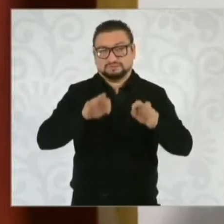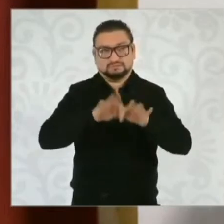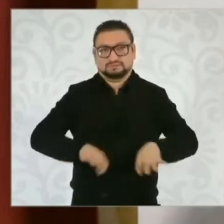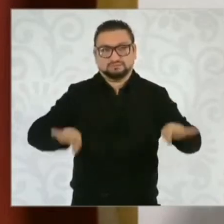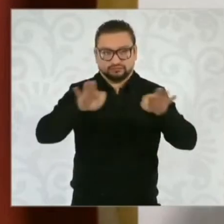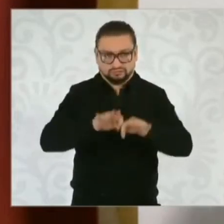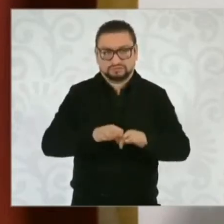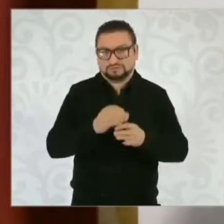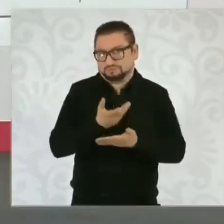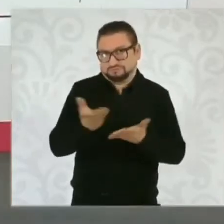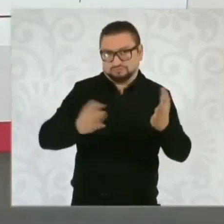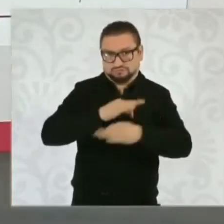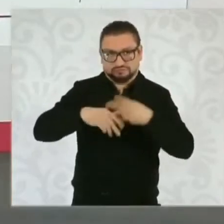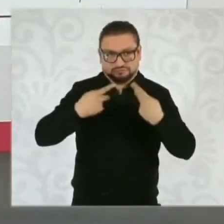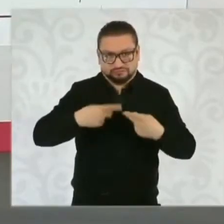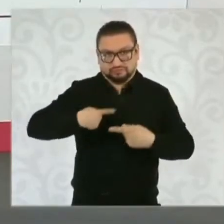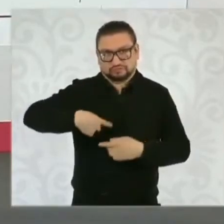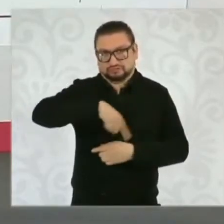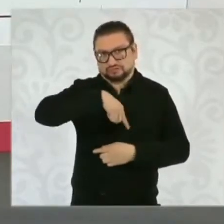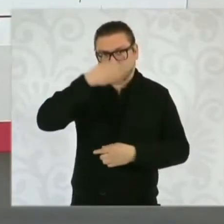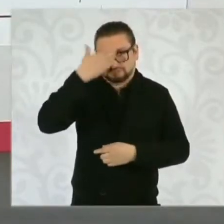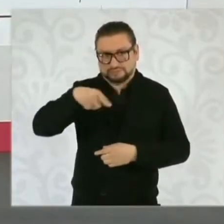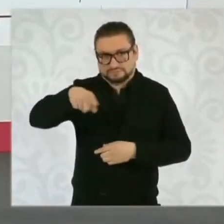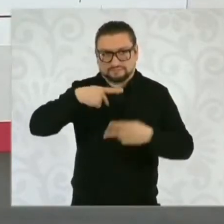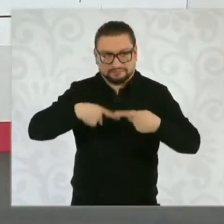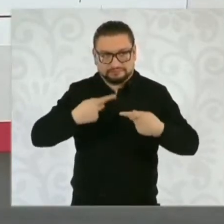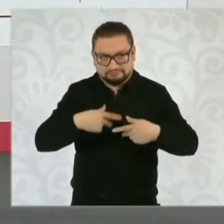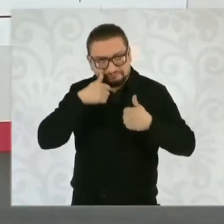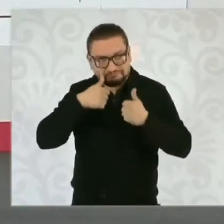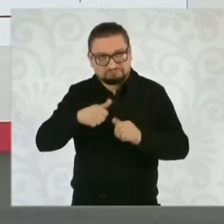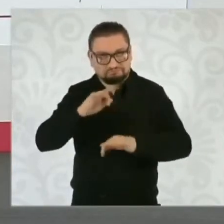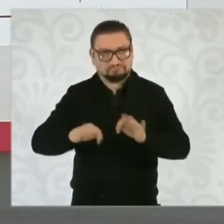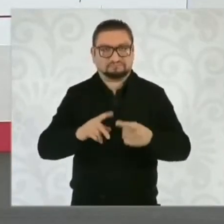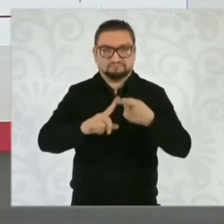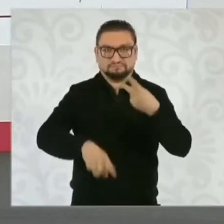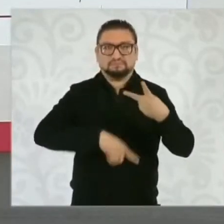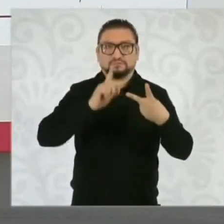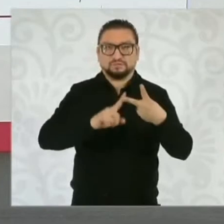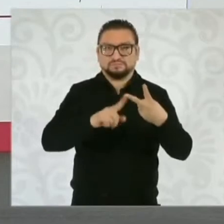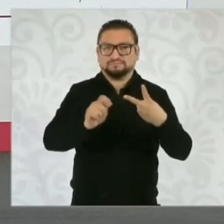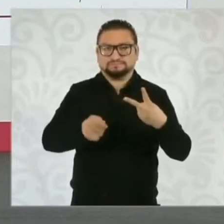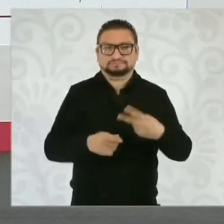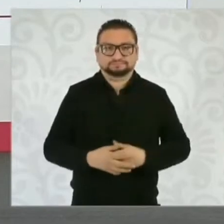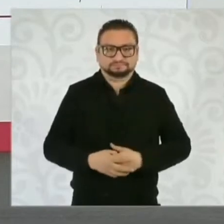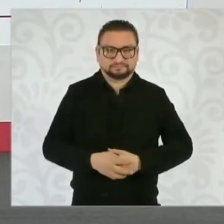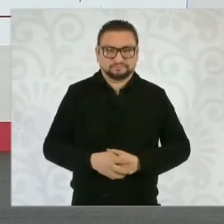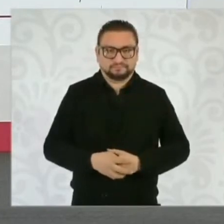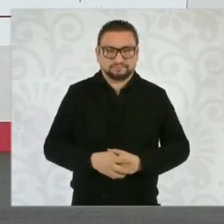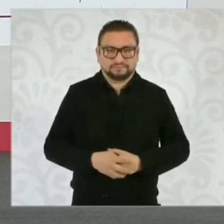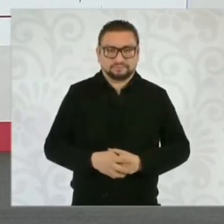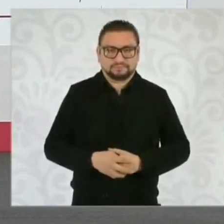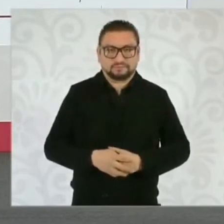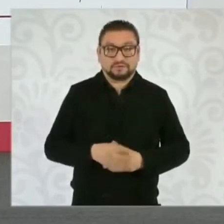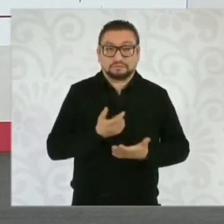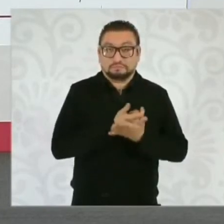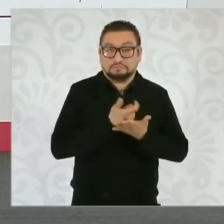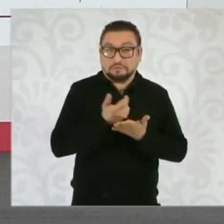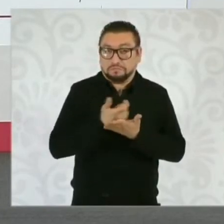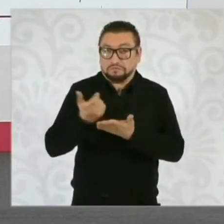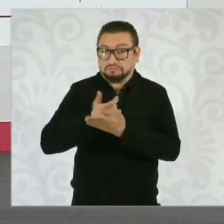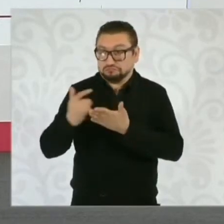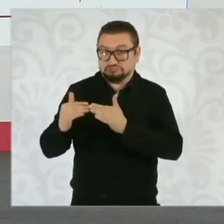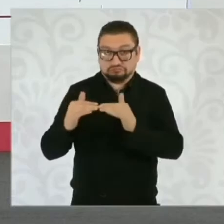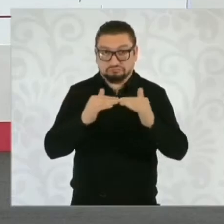fundamental, son los destinatarios de todo lo que hacemos, los derechohabientes. 2, homologar los salarios del